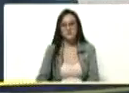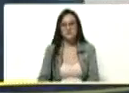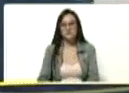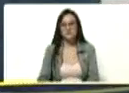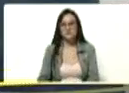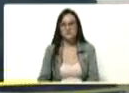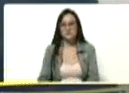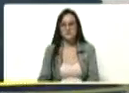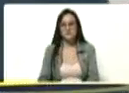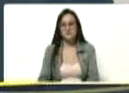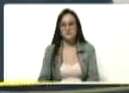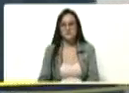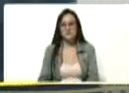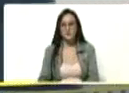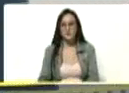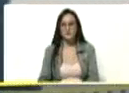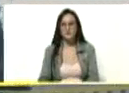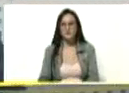O sea,